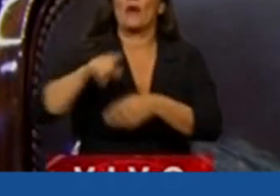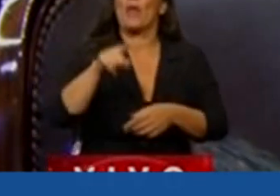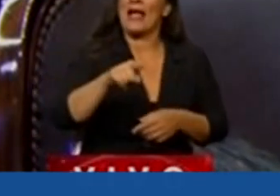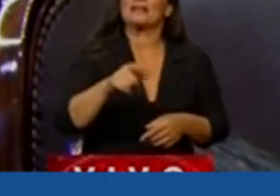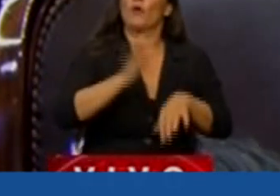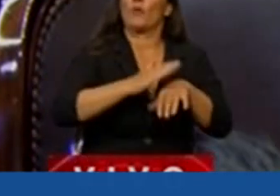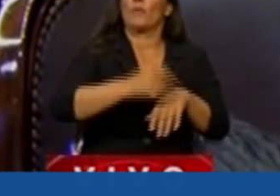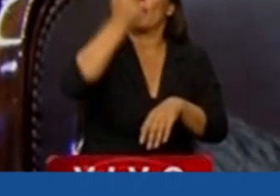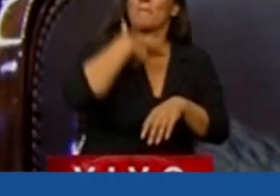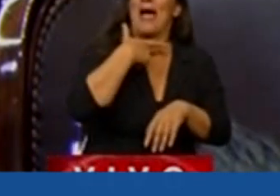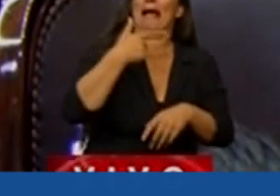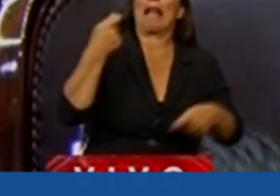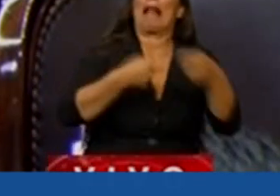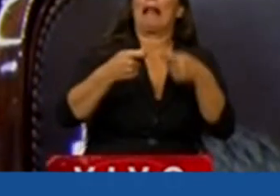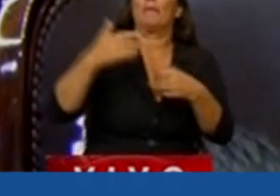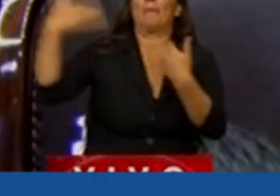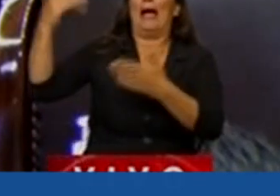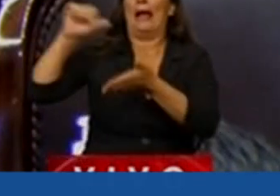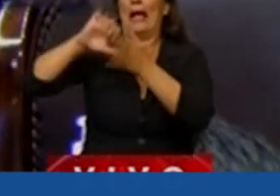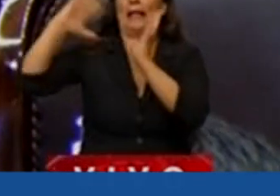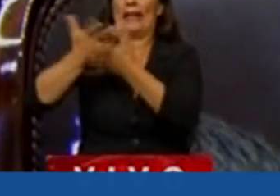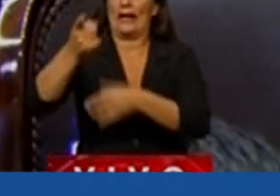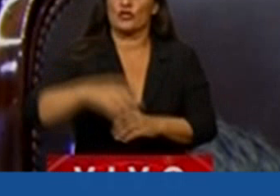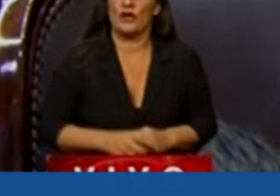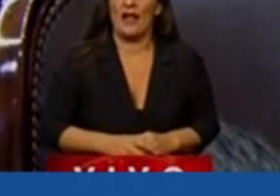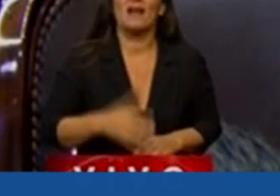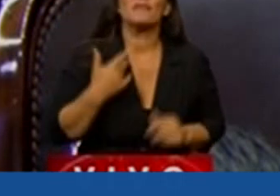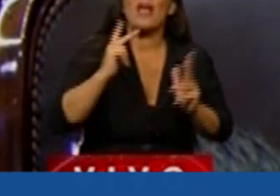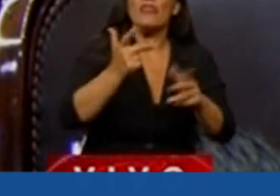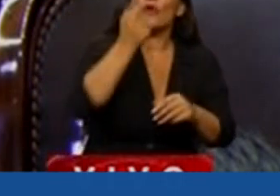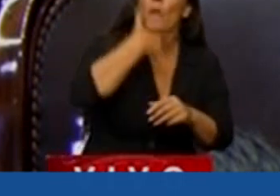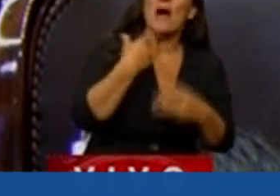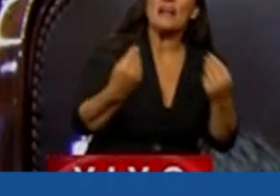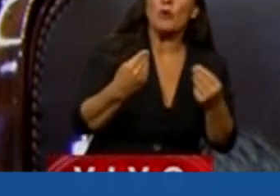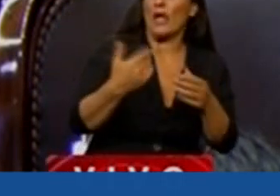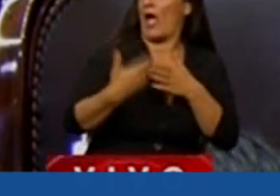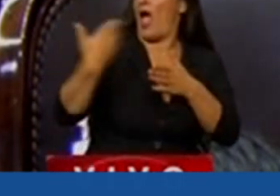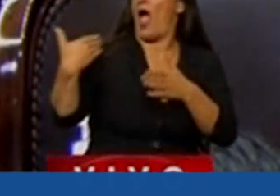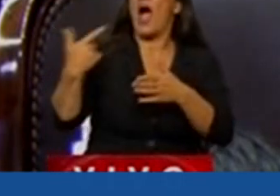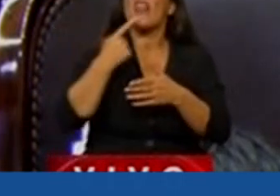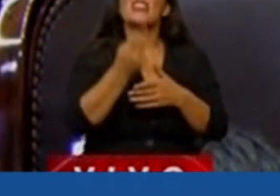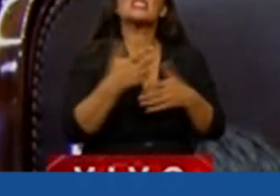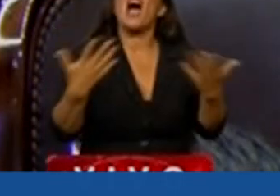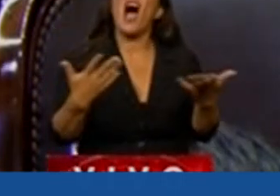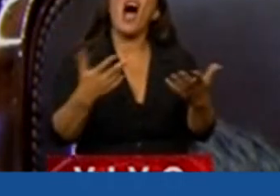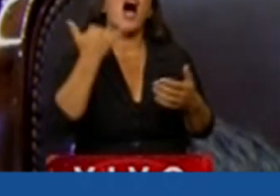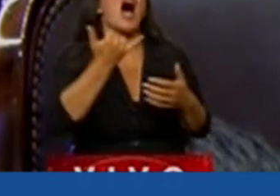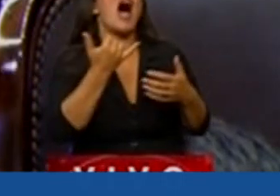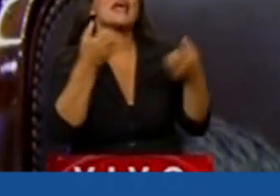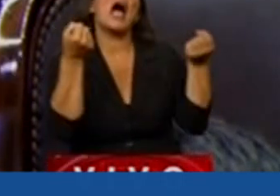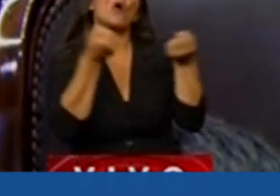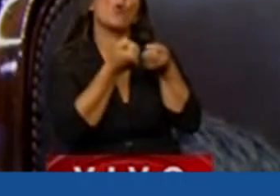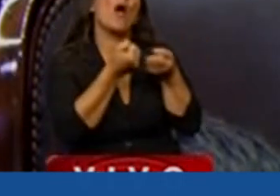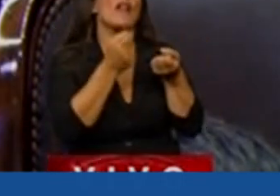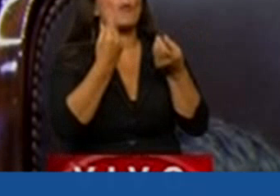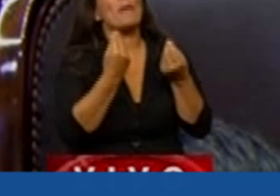internacional. Y digo Macri porque se ha dicho en las últimas horas que había un supuesto acuerdo de no agresión o de no incluirlo.